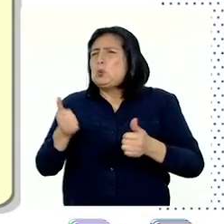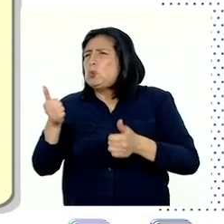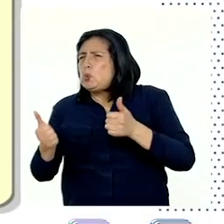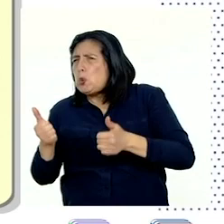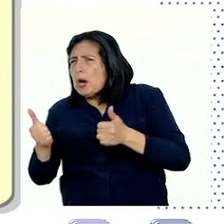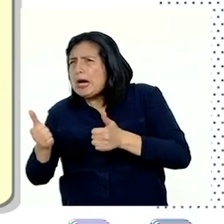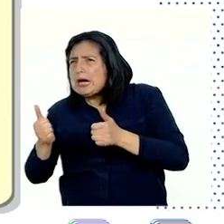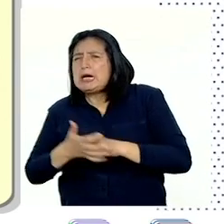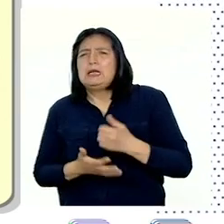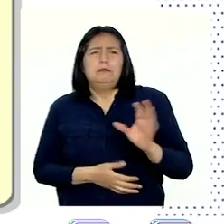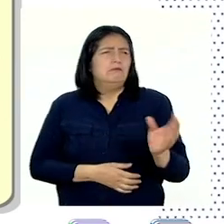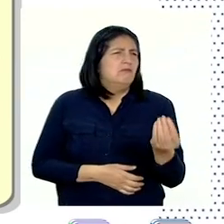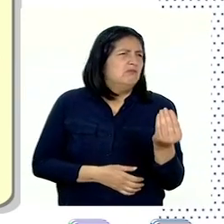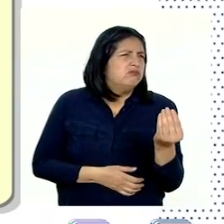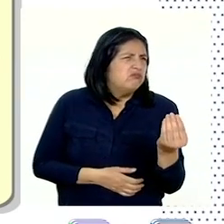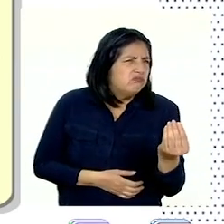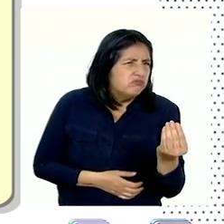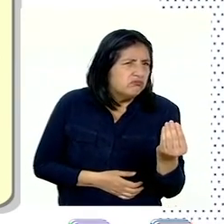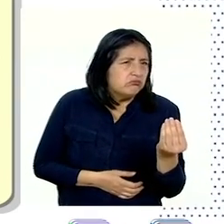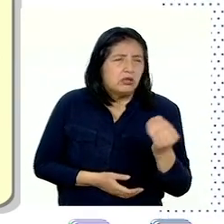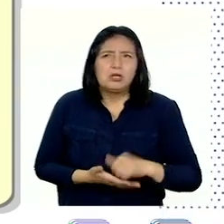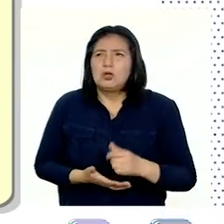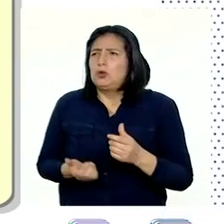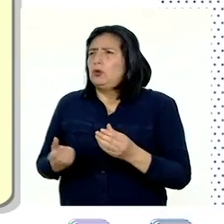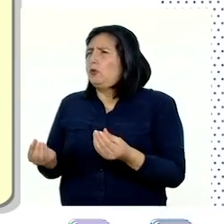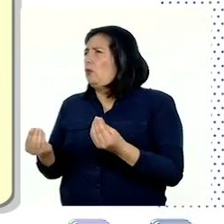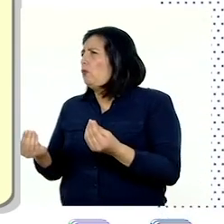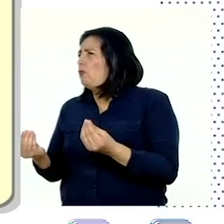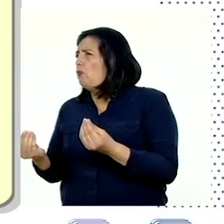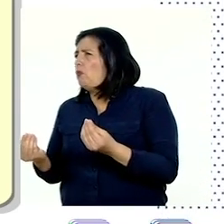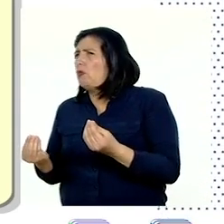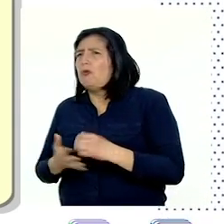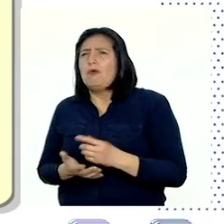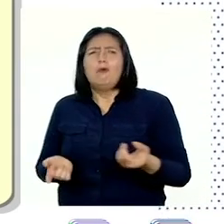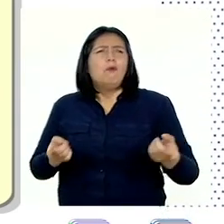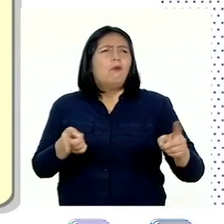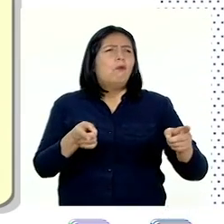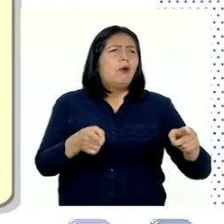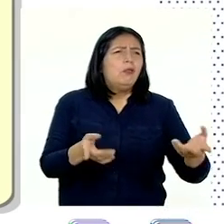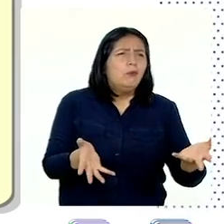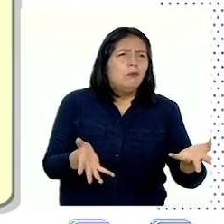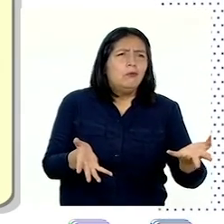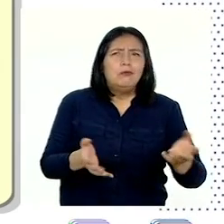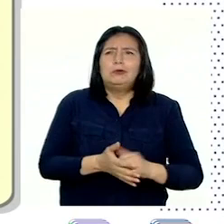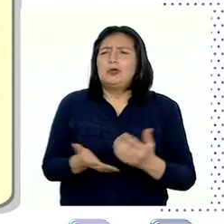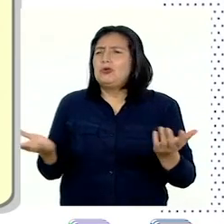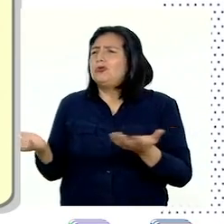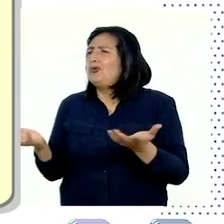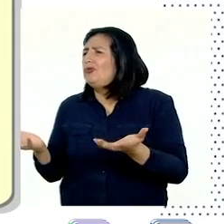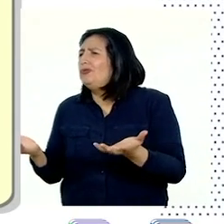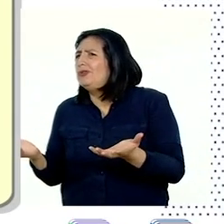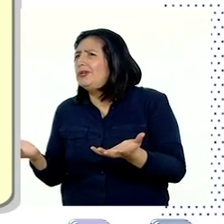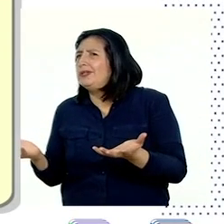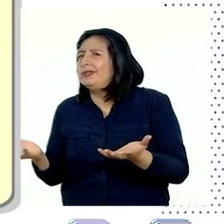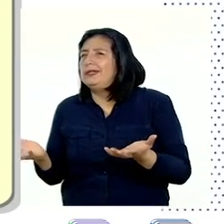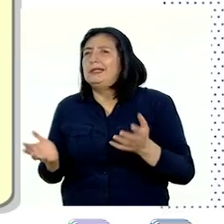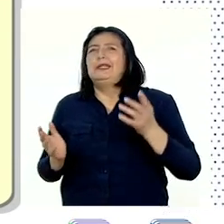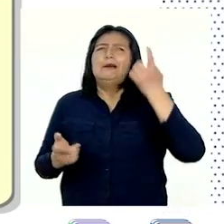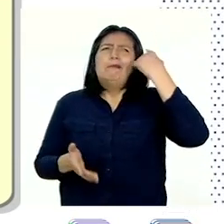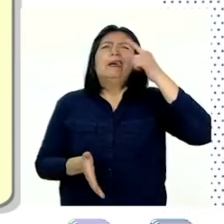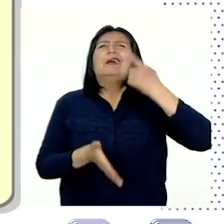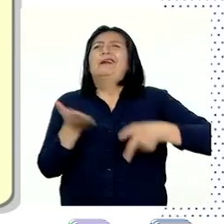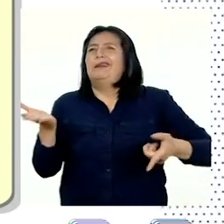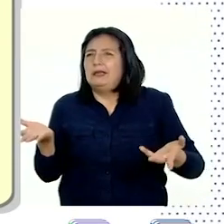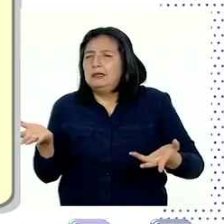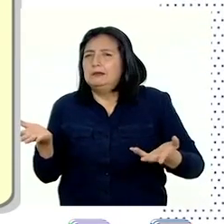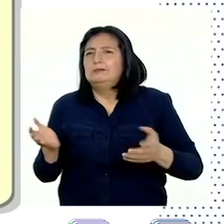¿Cuál? ¿Por qué? ¿Cómo? ¿Cuándo? ¿Dónde? ¿Y para